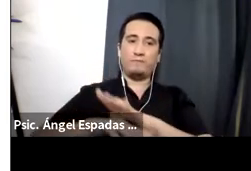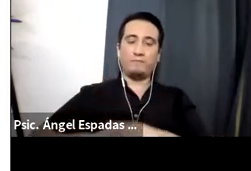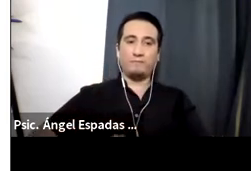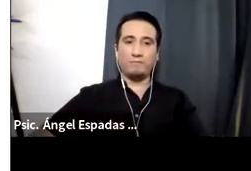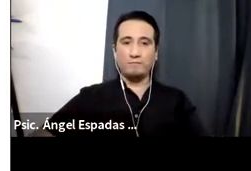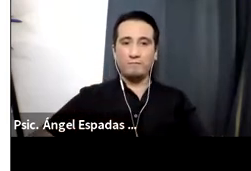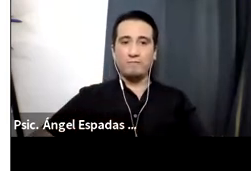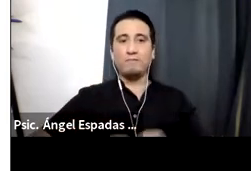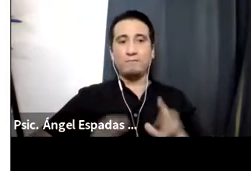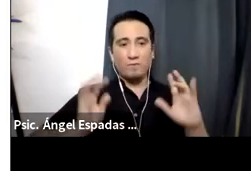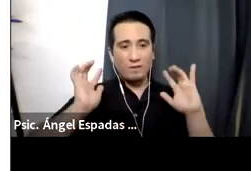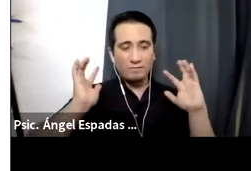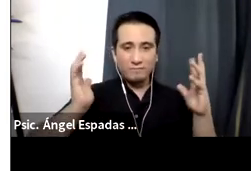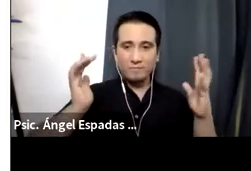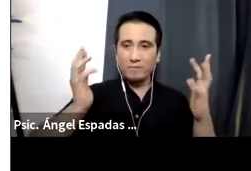En el clima.